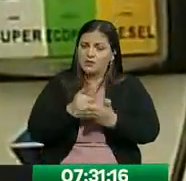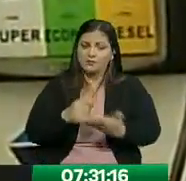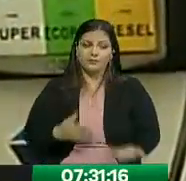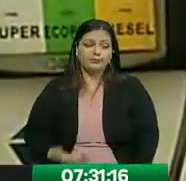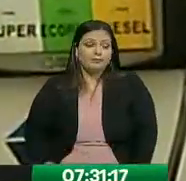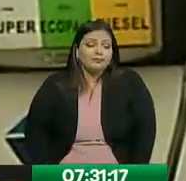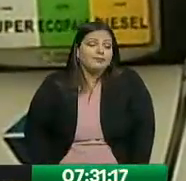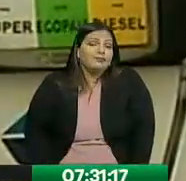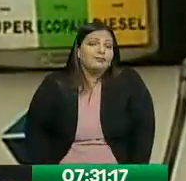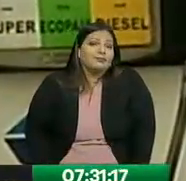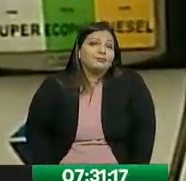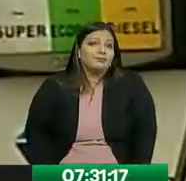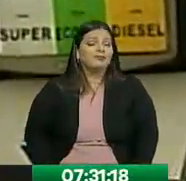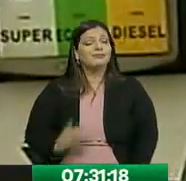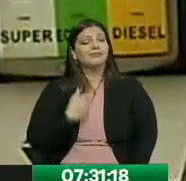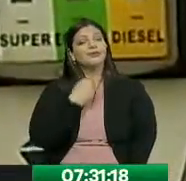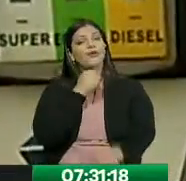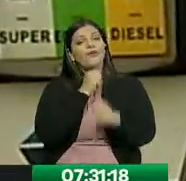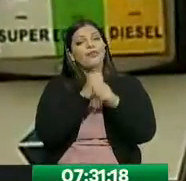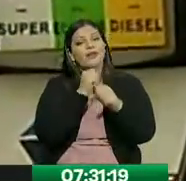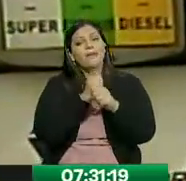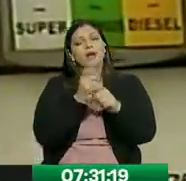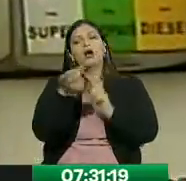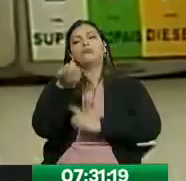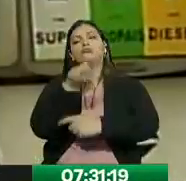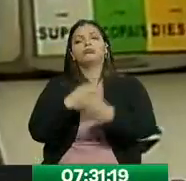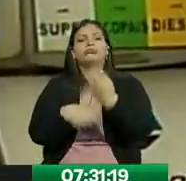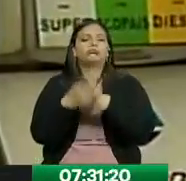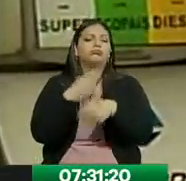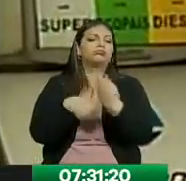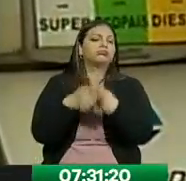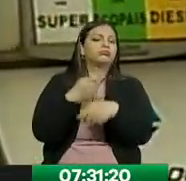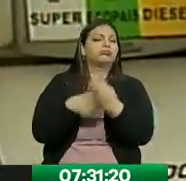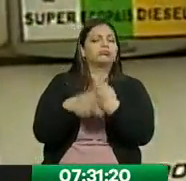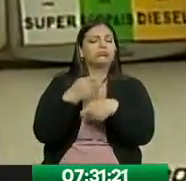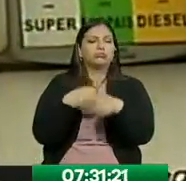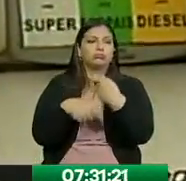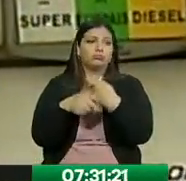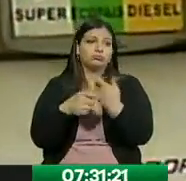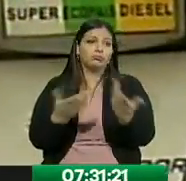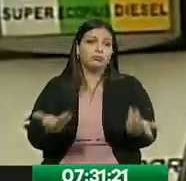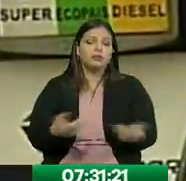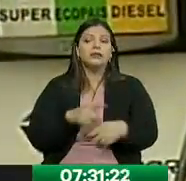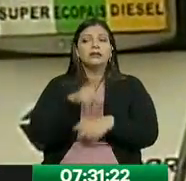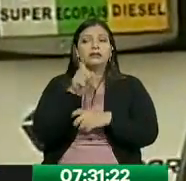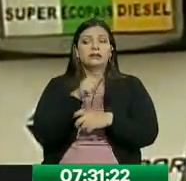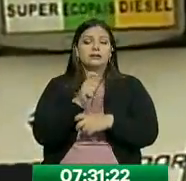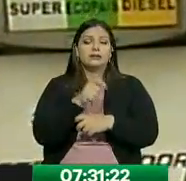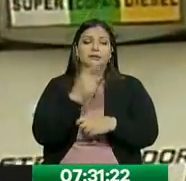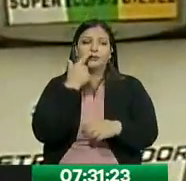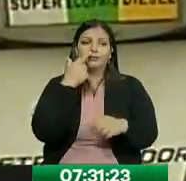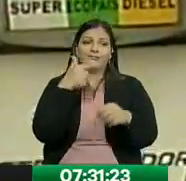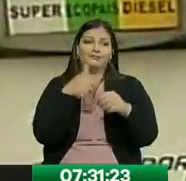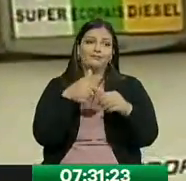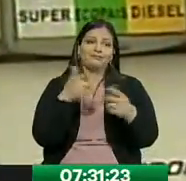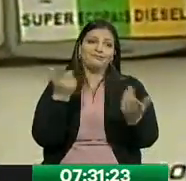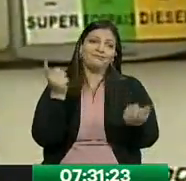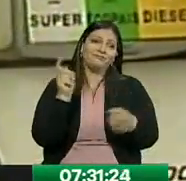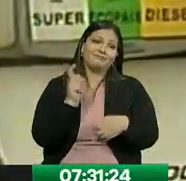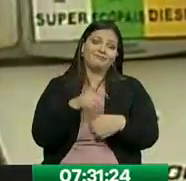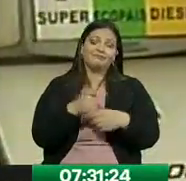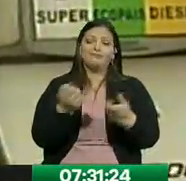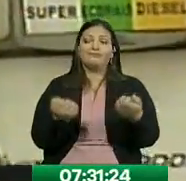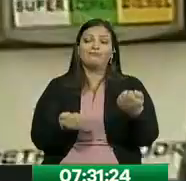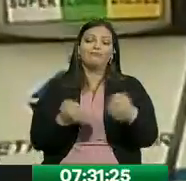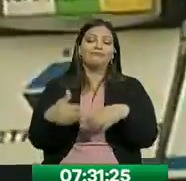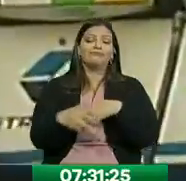yo soy comerciante. Soy comerciante y salimos a trabajar a varios puntos de la ciudad. Listo, amigo. Muchísimas gracias.